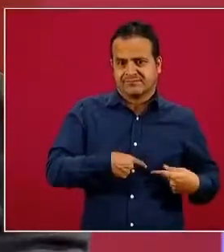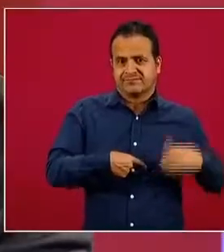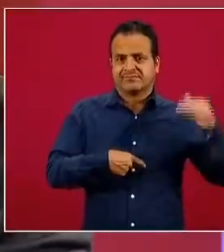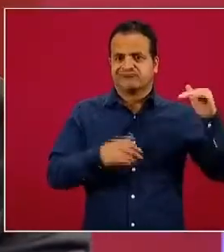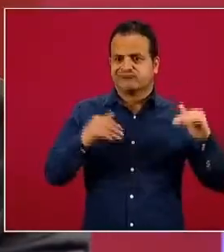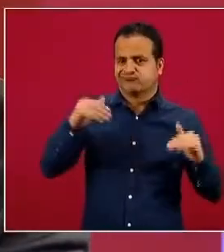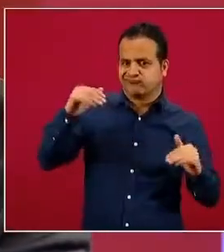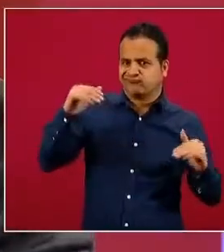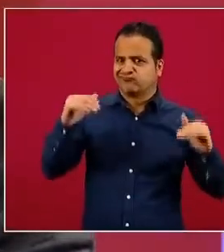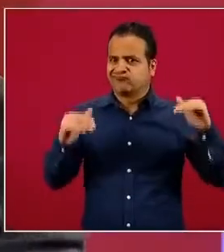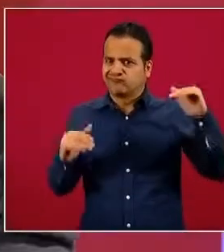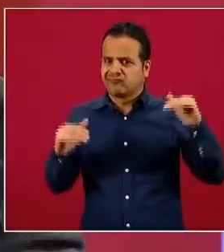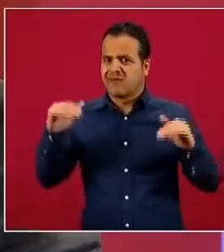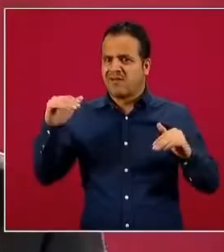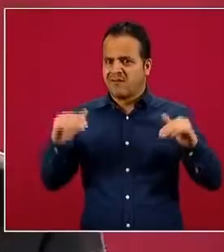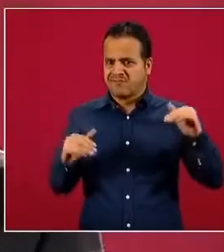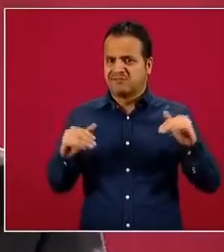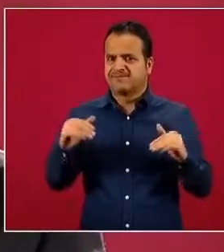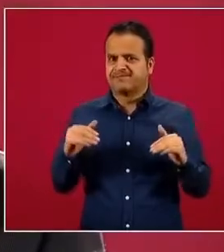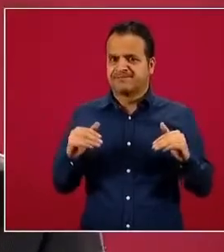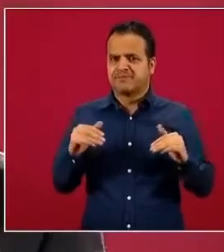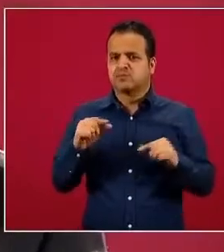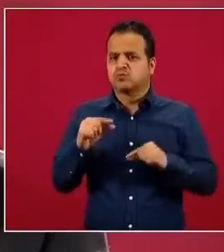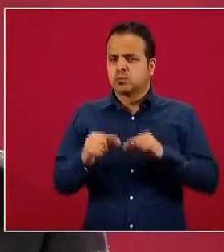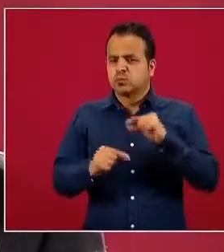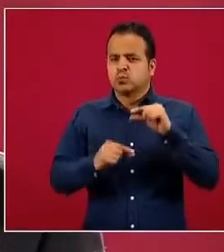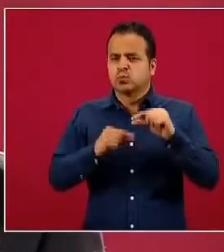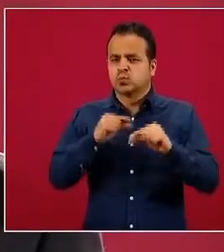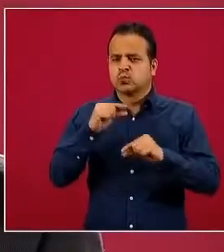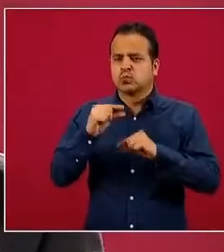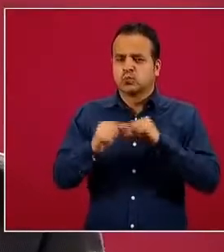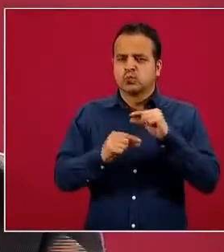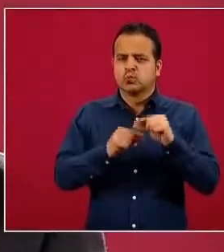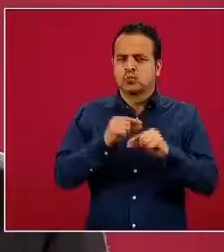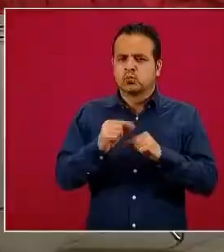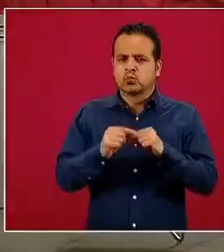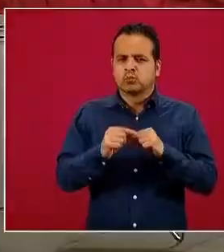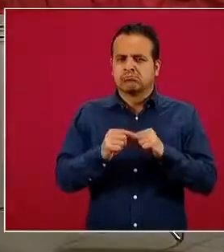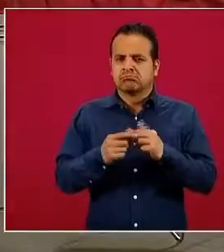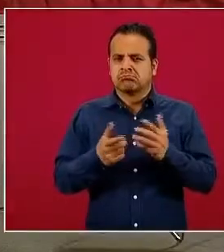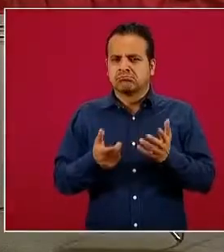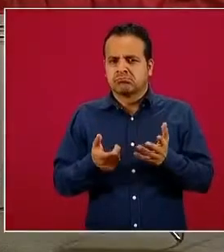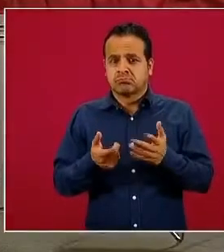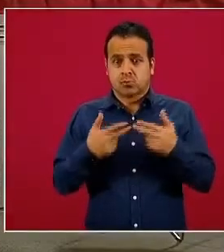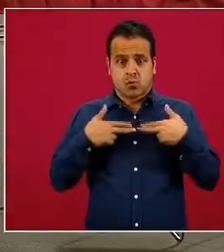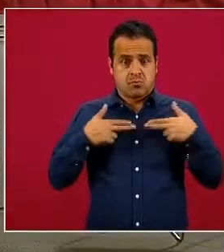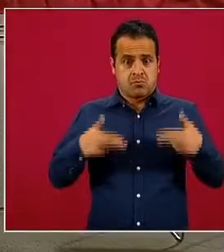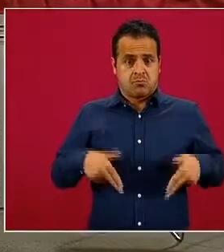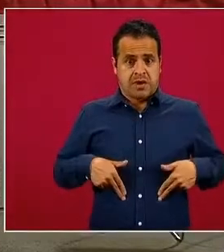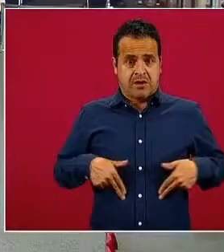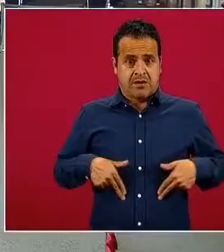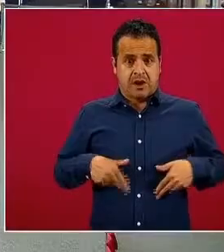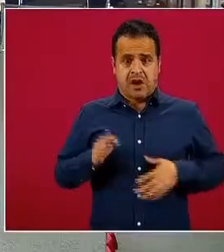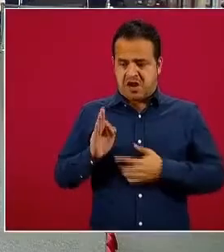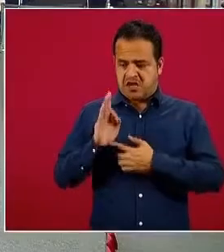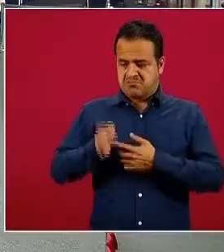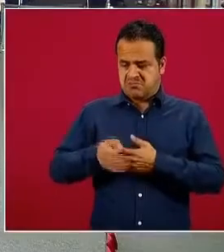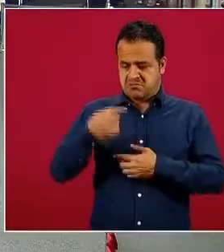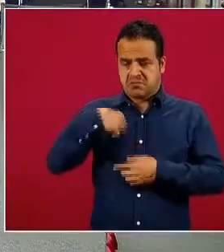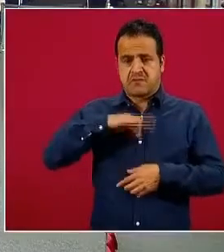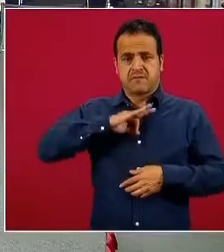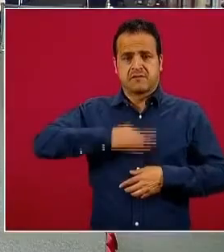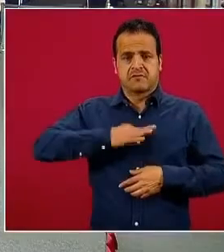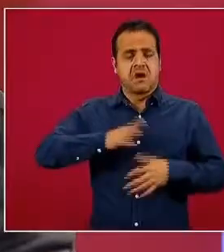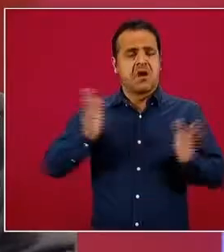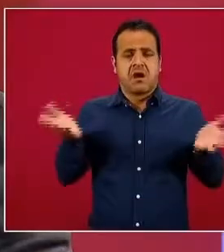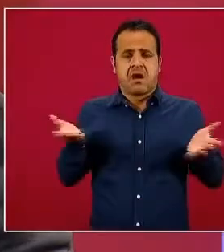es más fácil llegar a situaciones de normalidad también en la vida pública, también en la vida social. Así ha ocurrido por miles